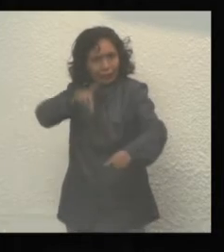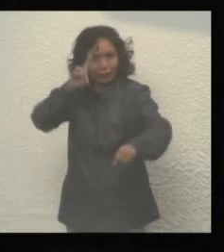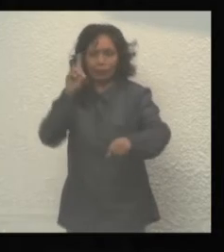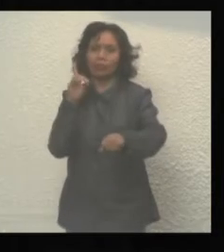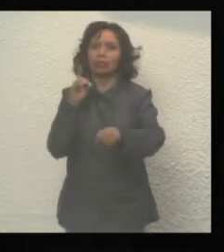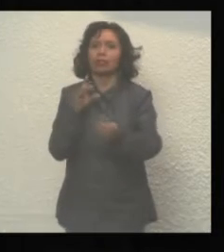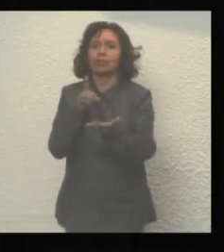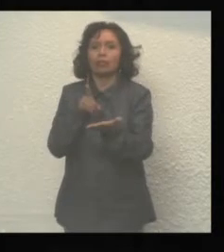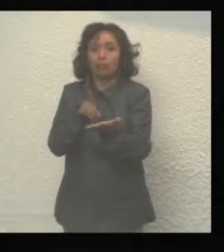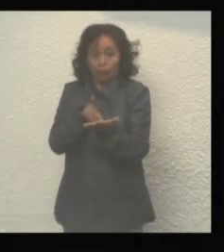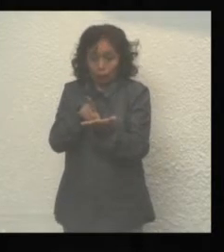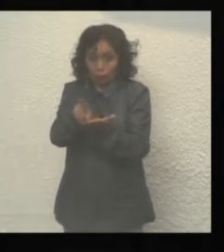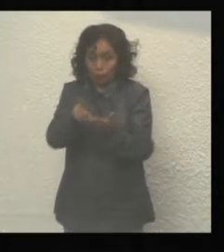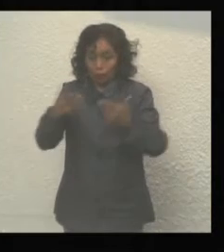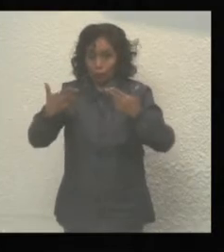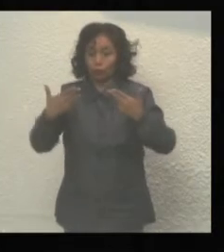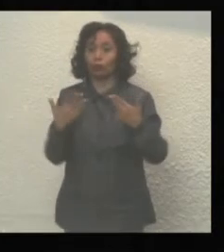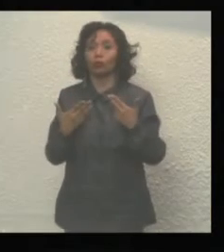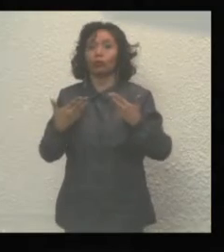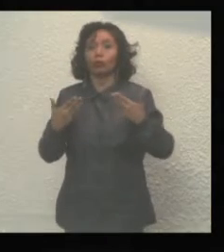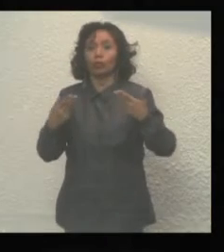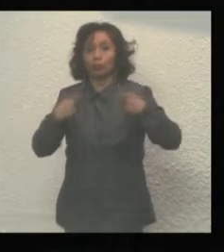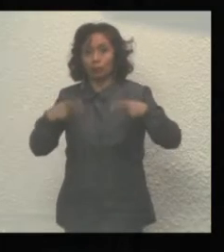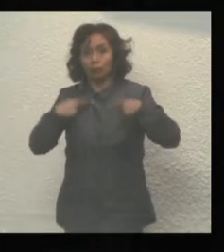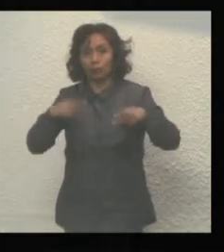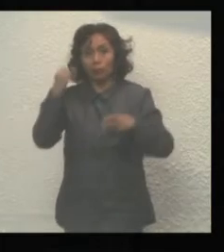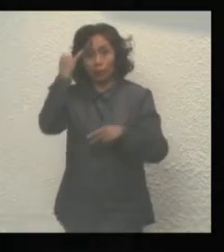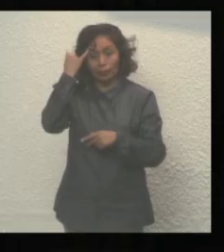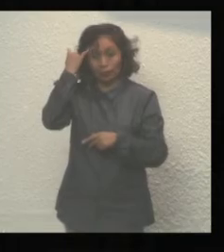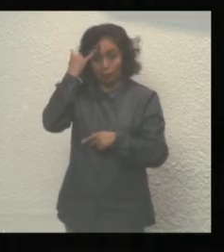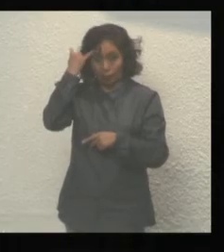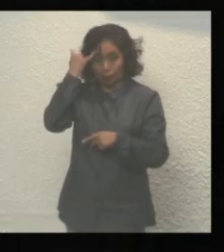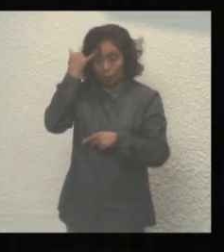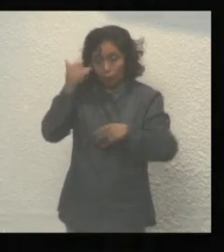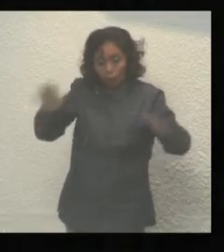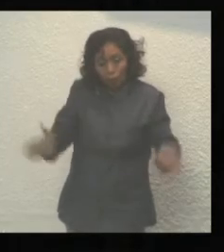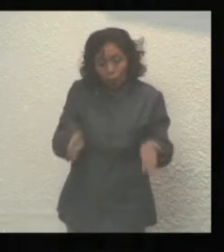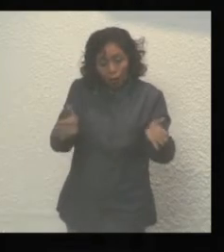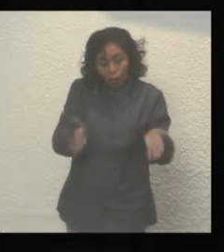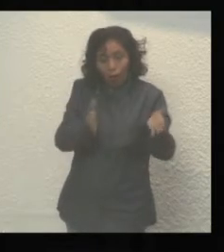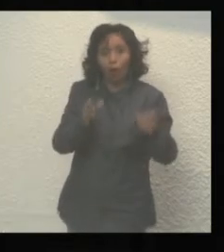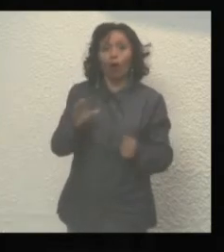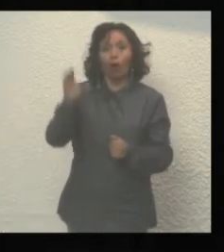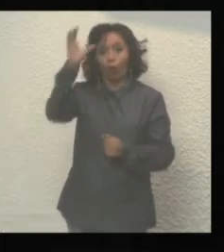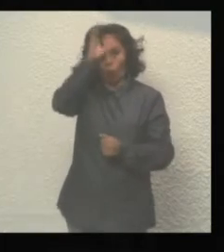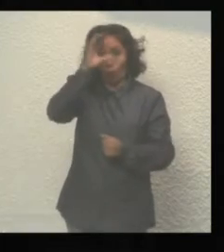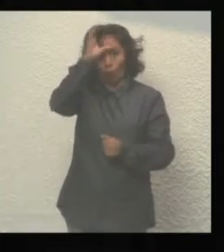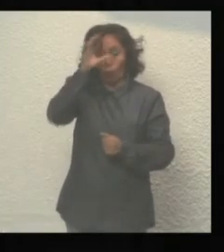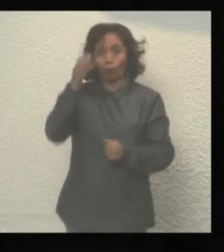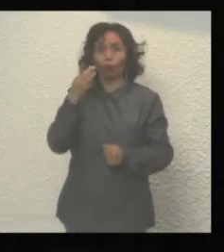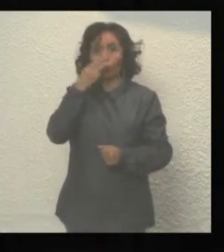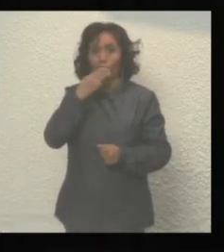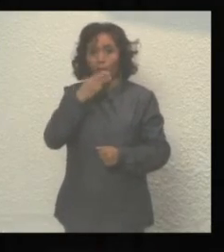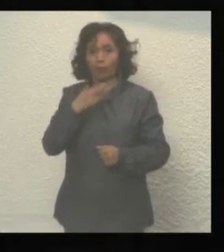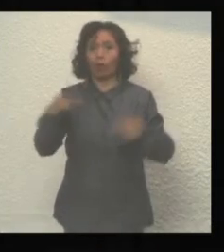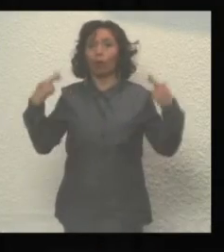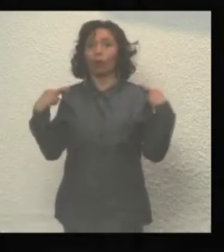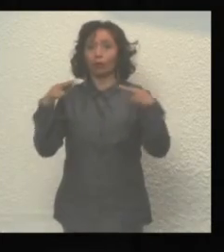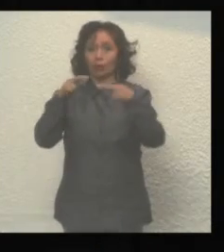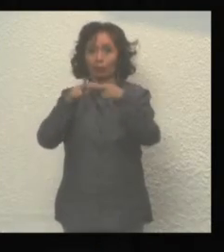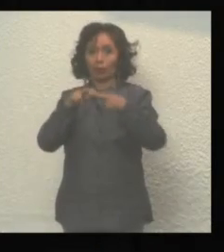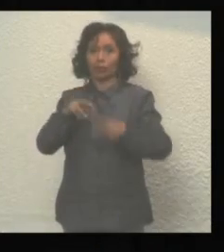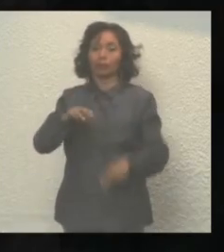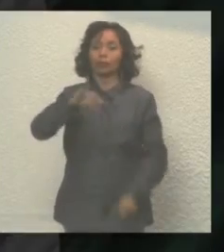las mujeres indígenas, promotora de la cultura y lengua maya, como lo es la maestra Maritza del Carmen